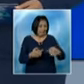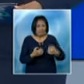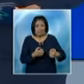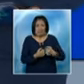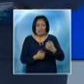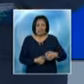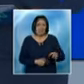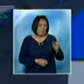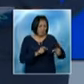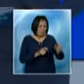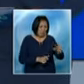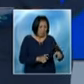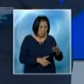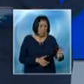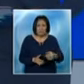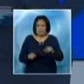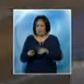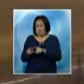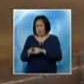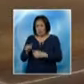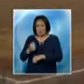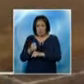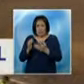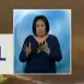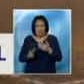entre hinchas y jugadores.